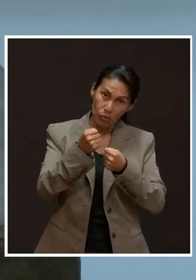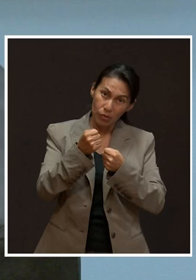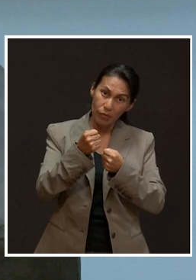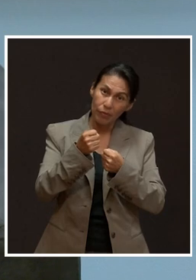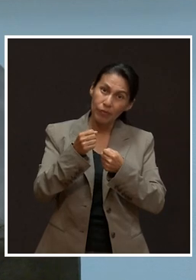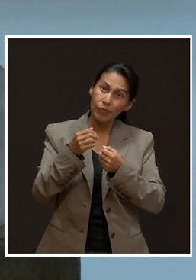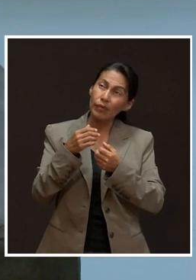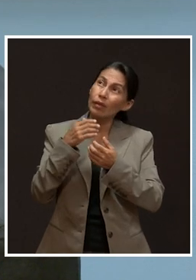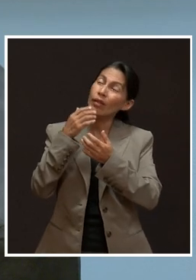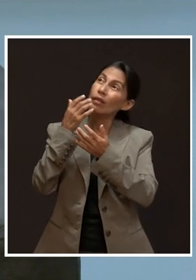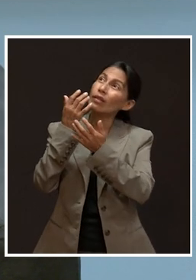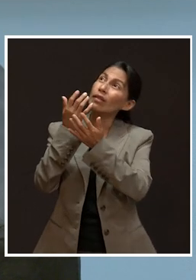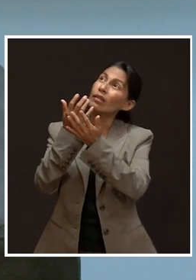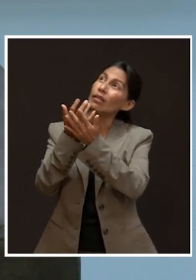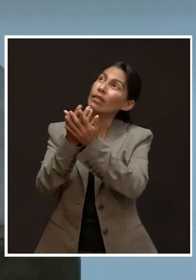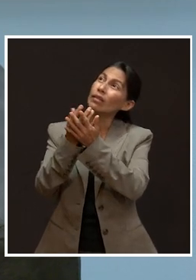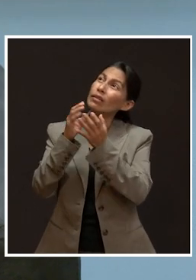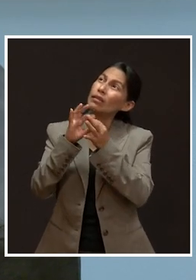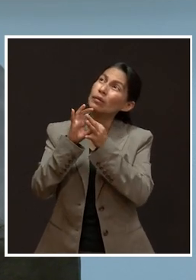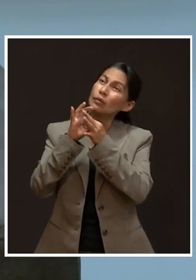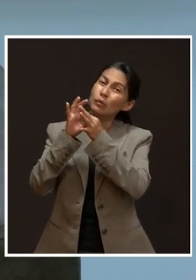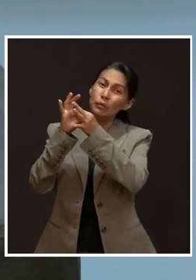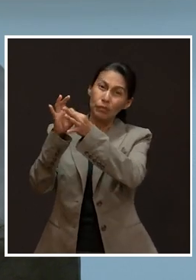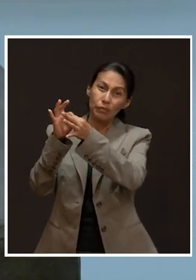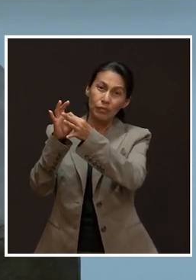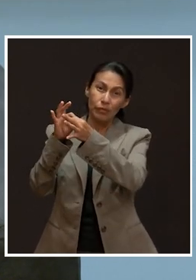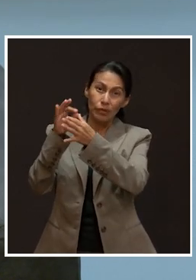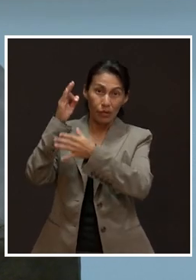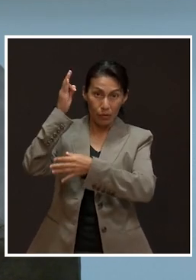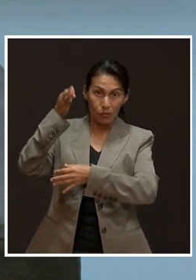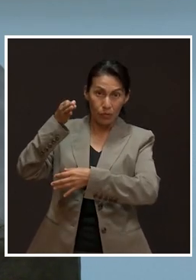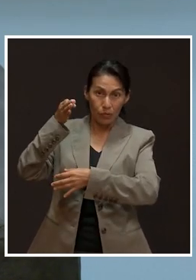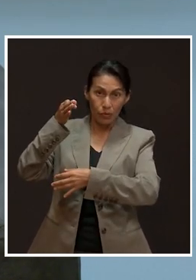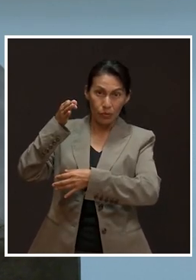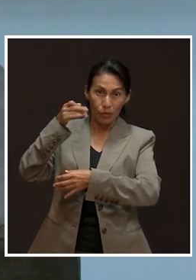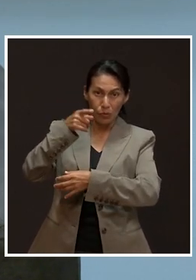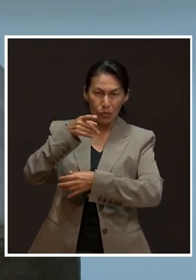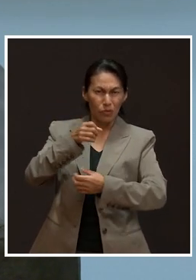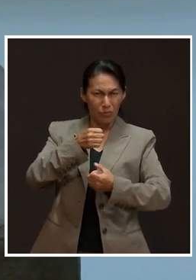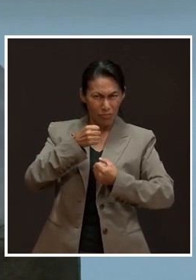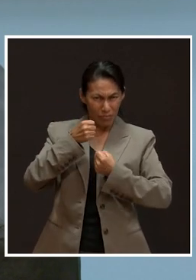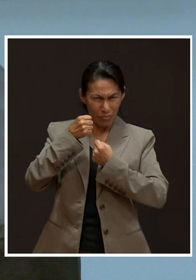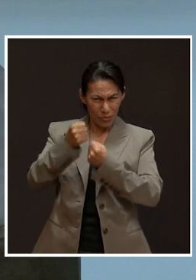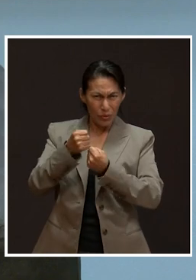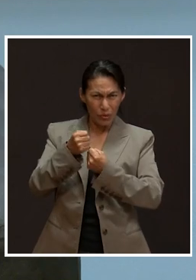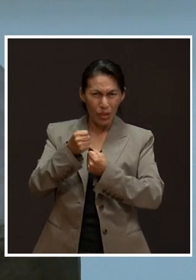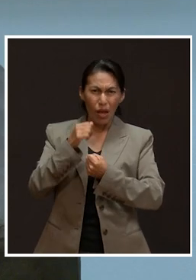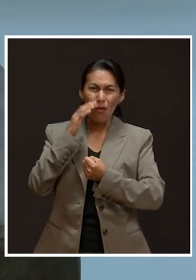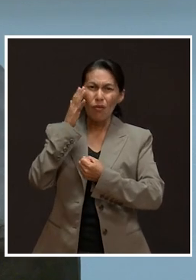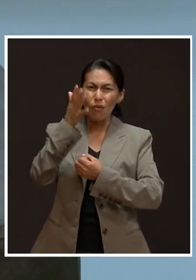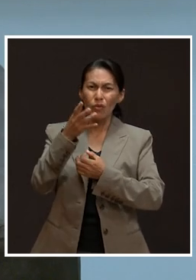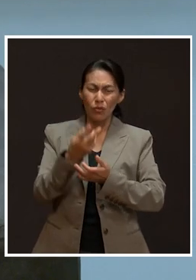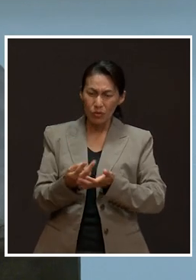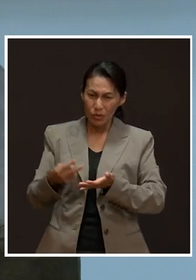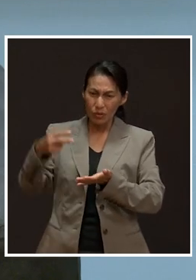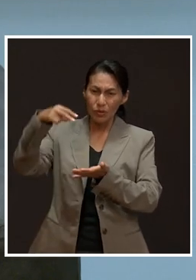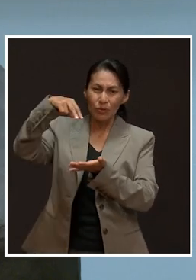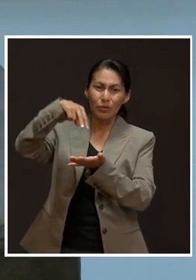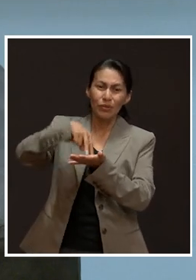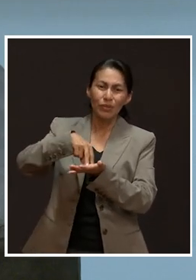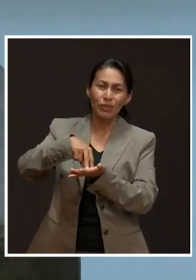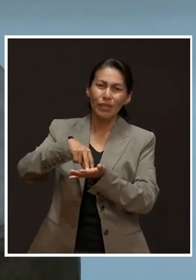estás conforme, dices que descansa en el Señor. Eso quiere decir que aceptó a Cristo